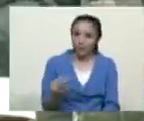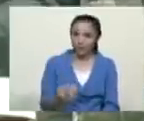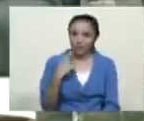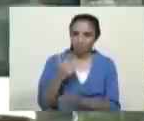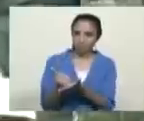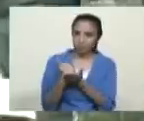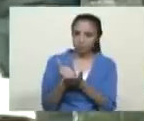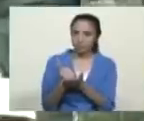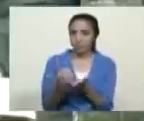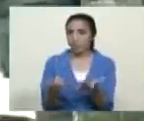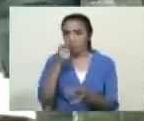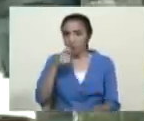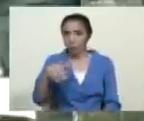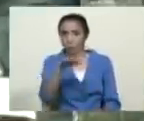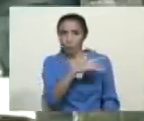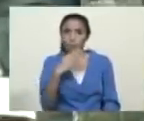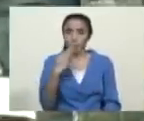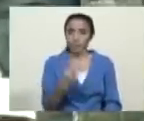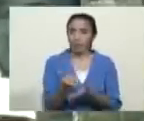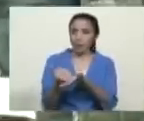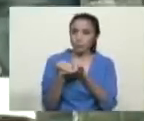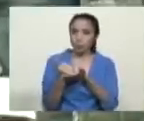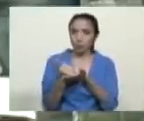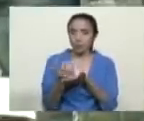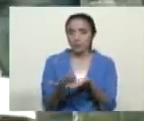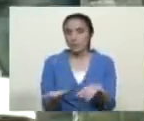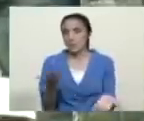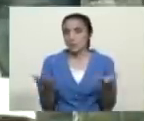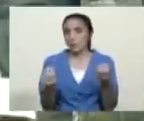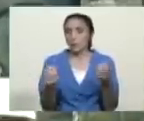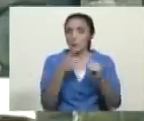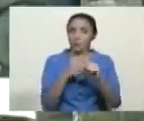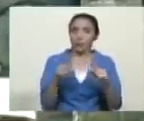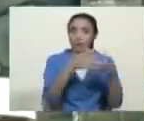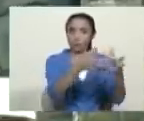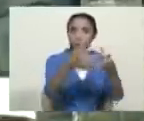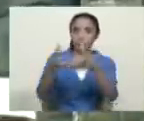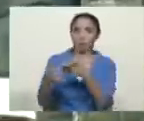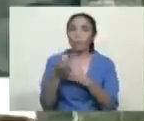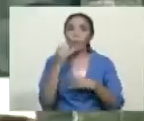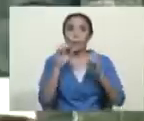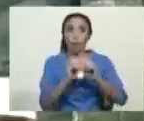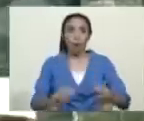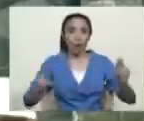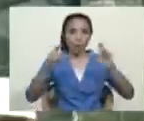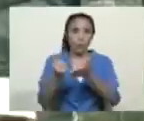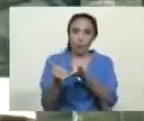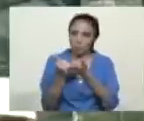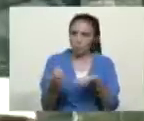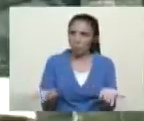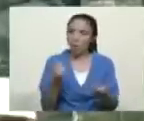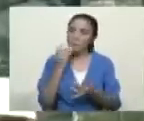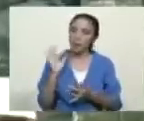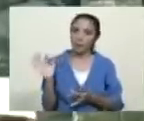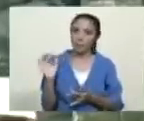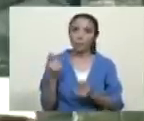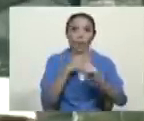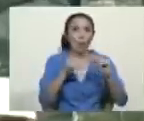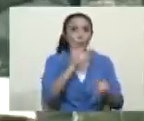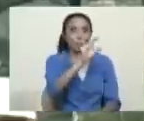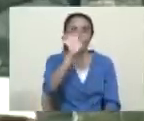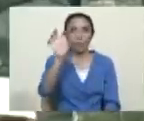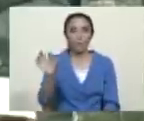ayudar al pueblo venezolano, lo haría a través de organismos de las Naciones Unidas, como lo han hecho otros países.